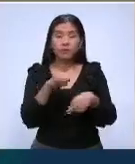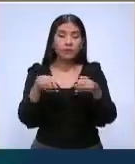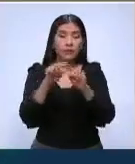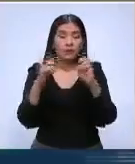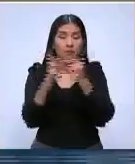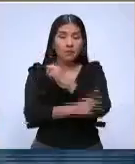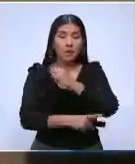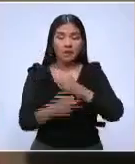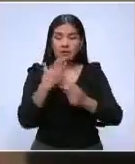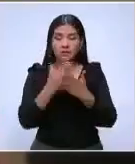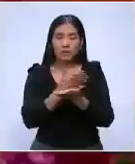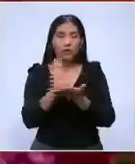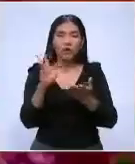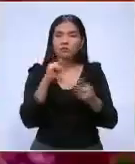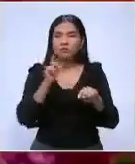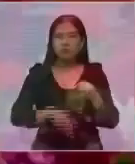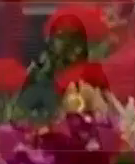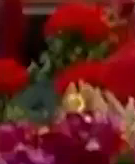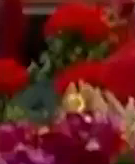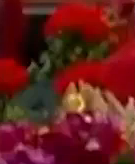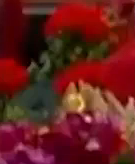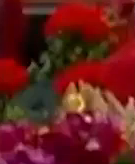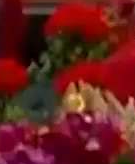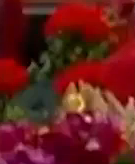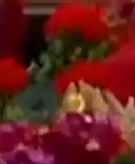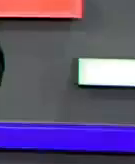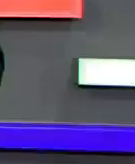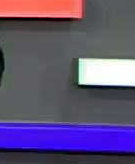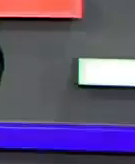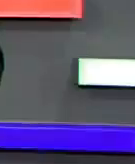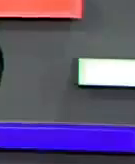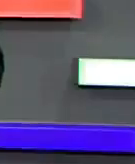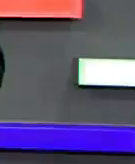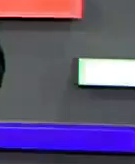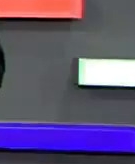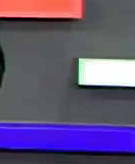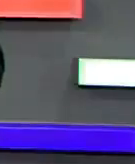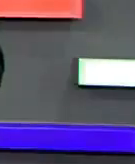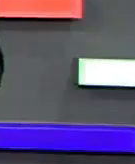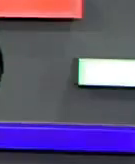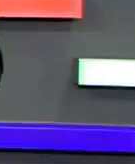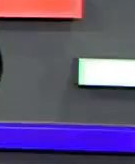Cuba son excluidos. Y en otro orden del informe.